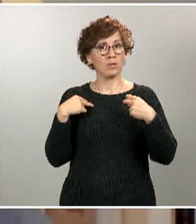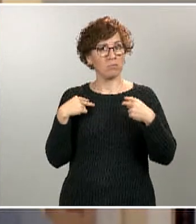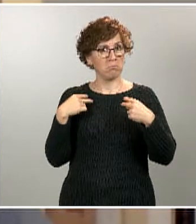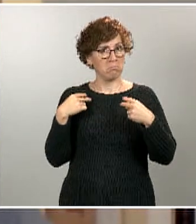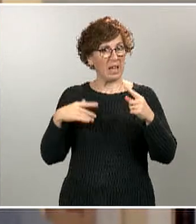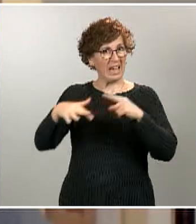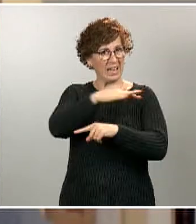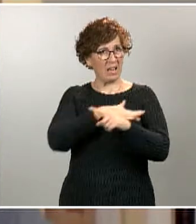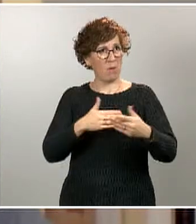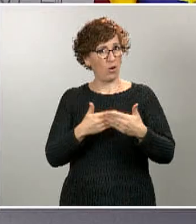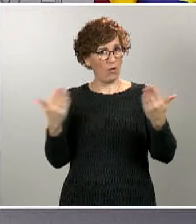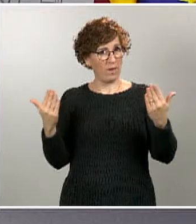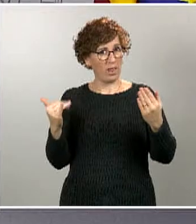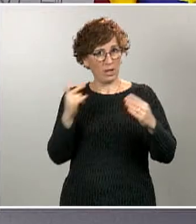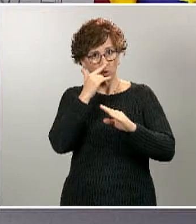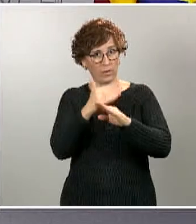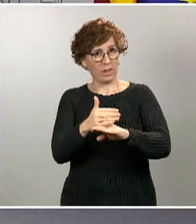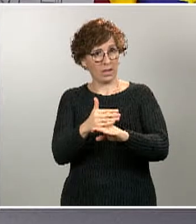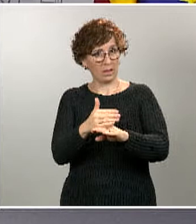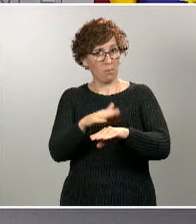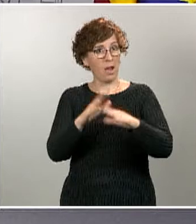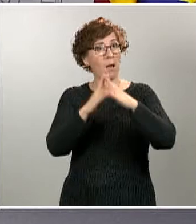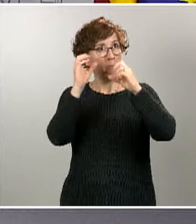para que estos pactos salgan adelante.